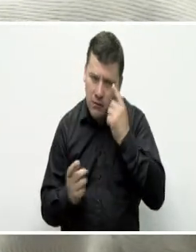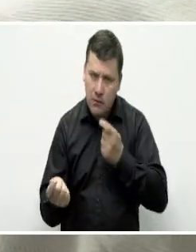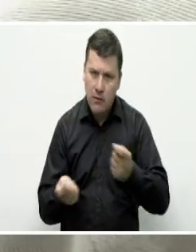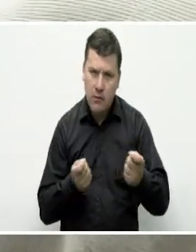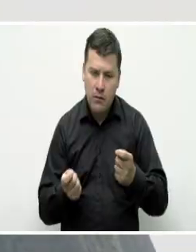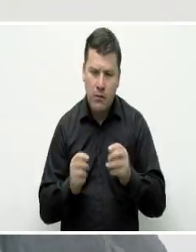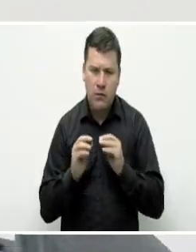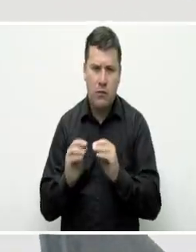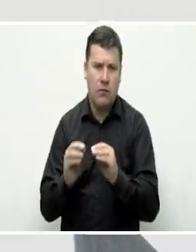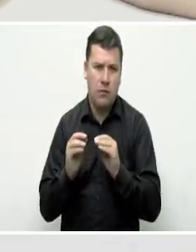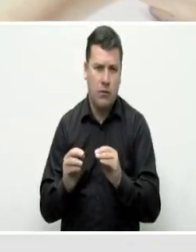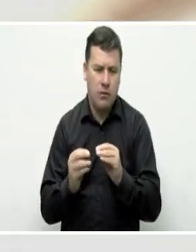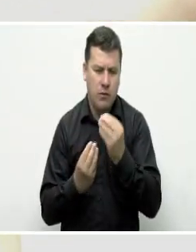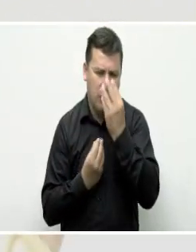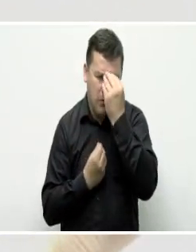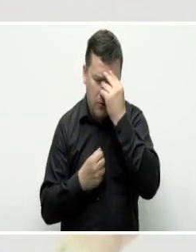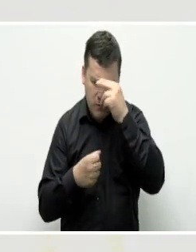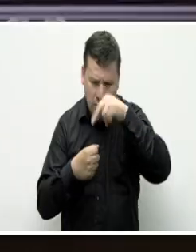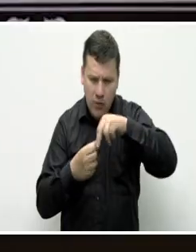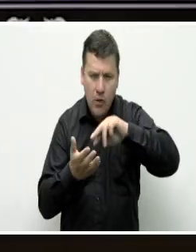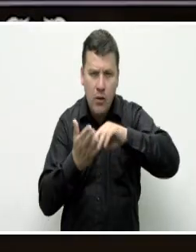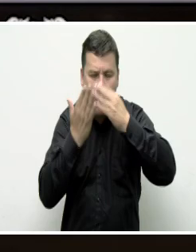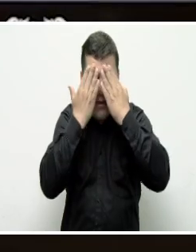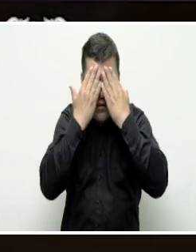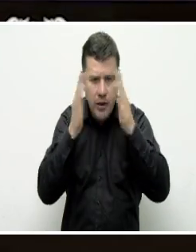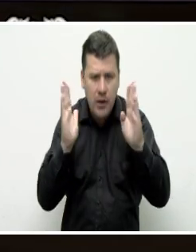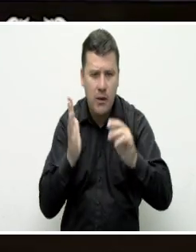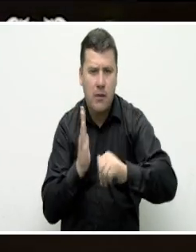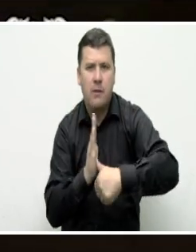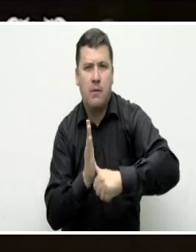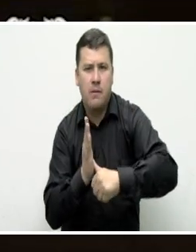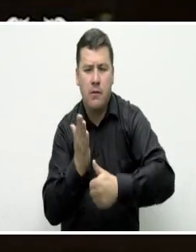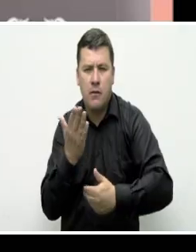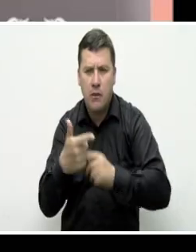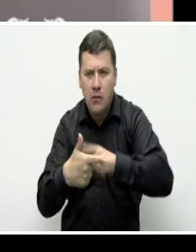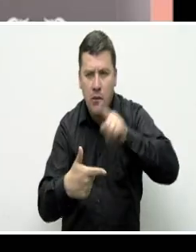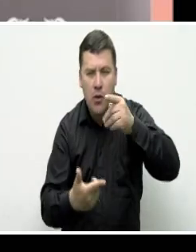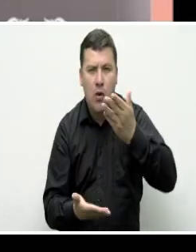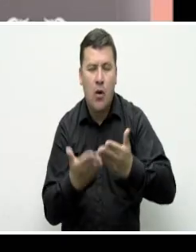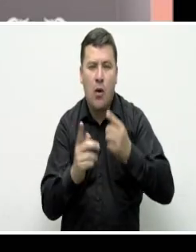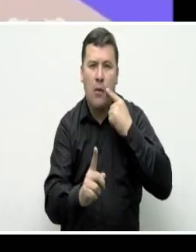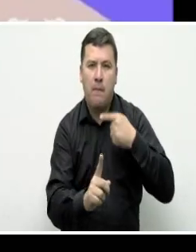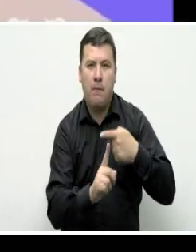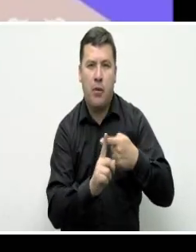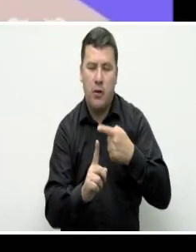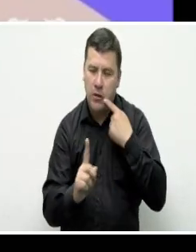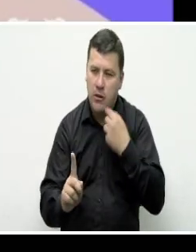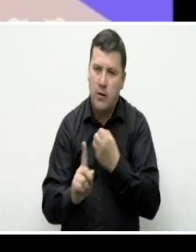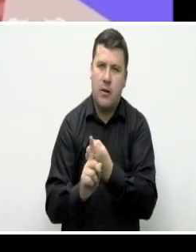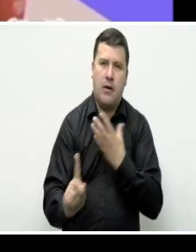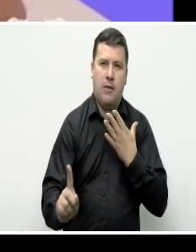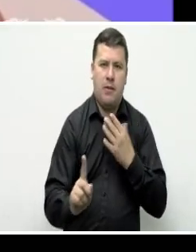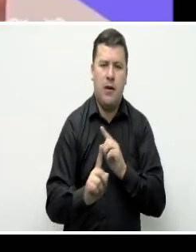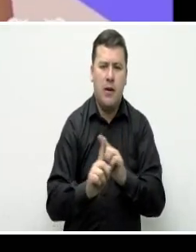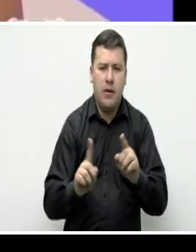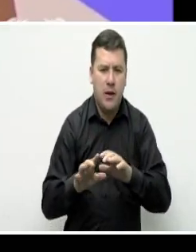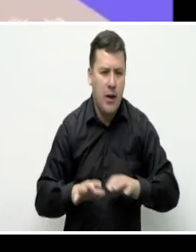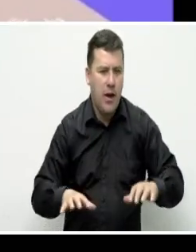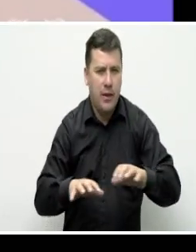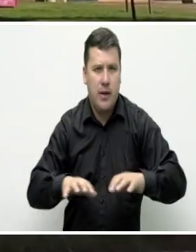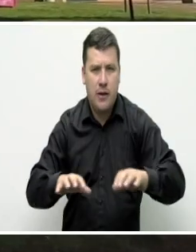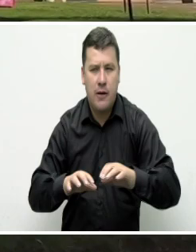la formación en valores cívicos y democráticos, registra un balance positivo por el impacto logrado a través de sus diferentes